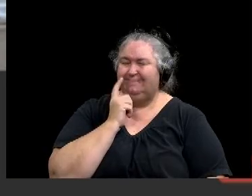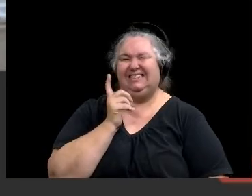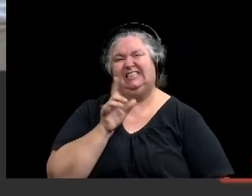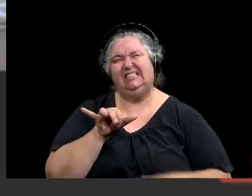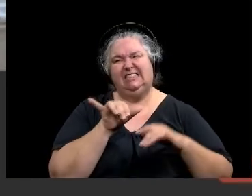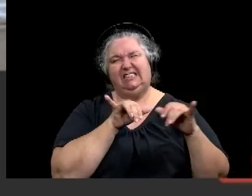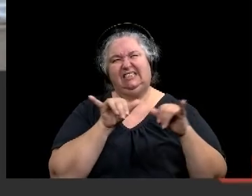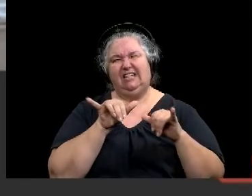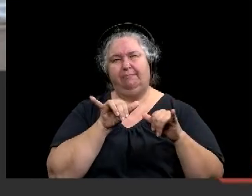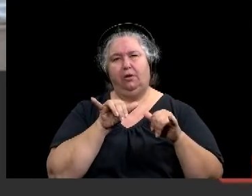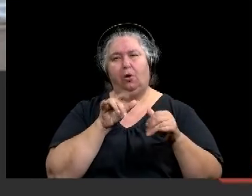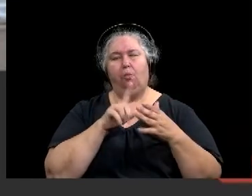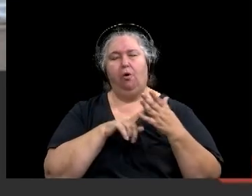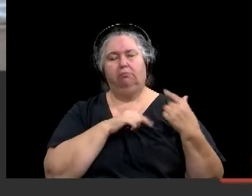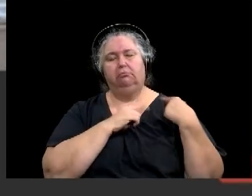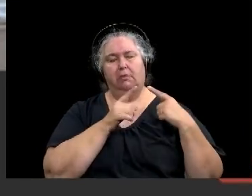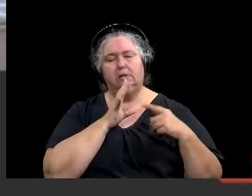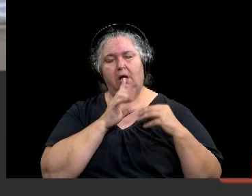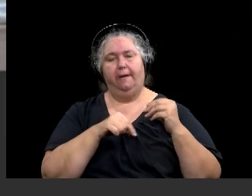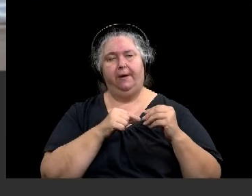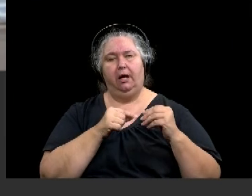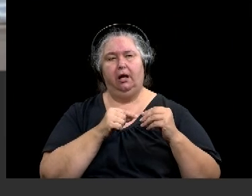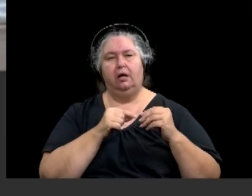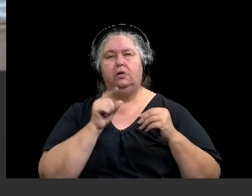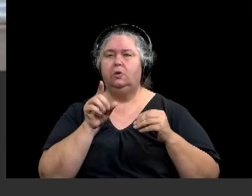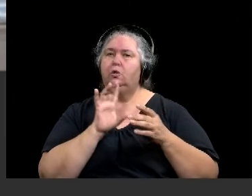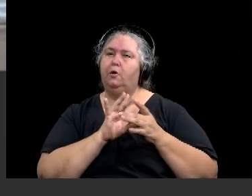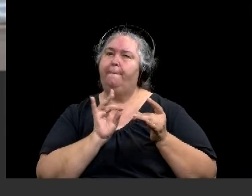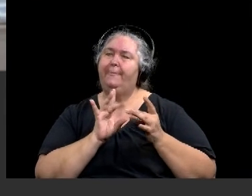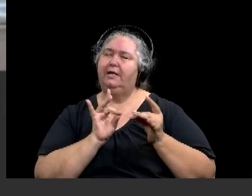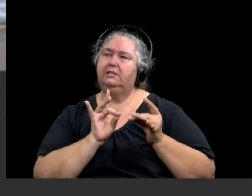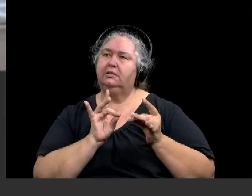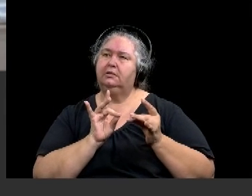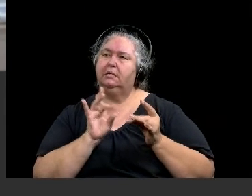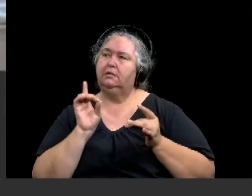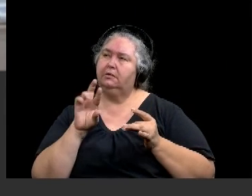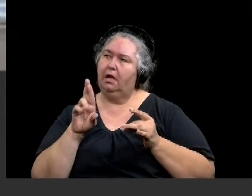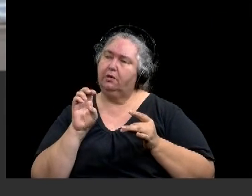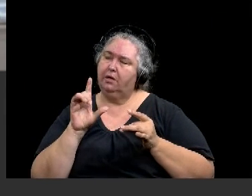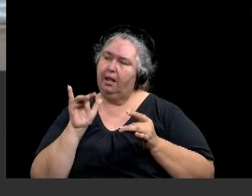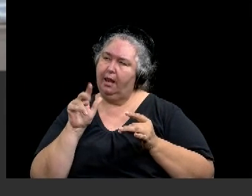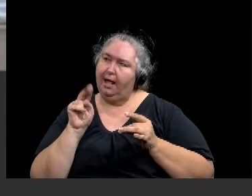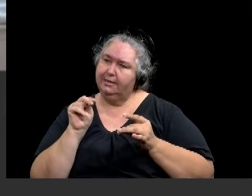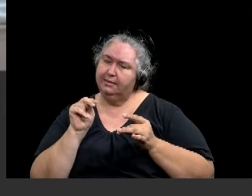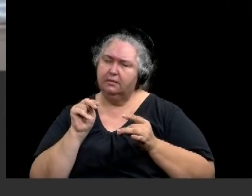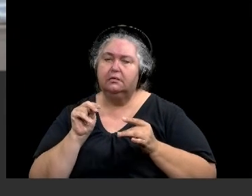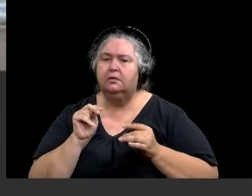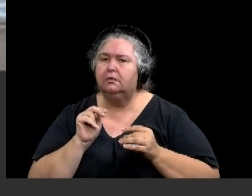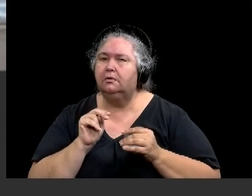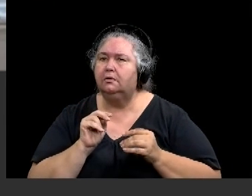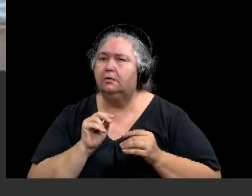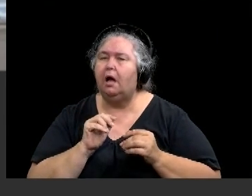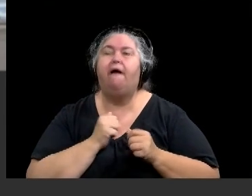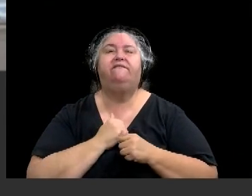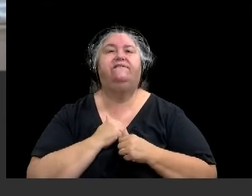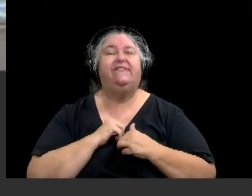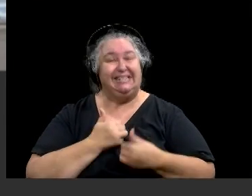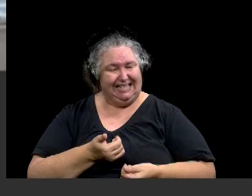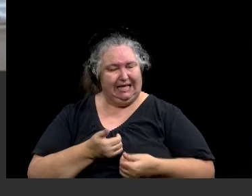ay algo similar que hemos estado platicando que no